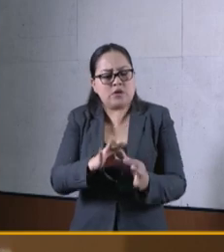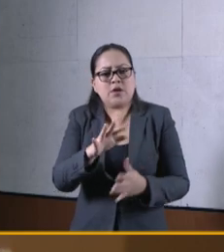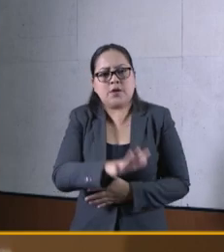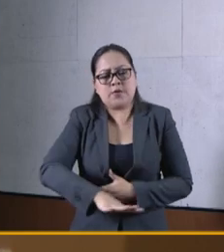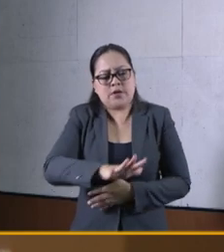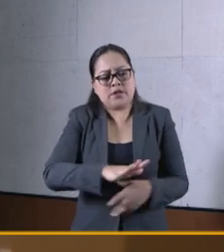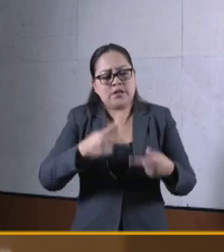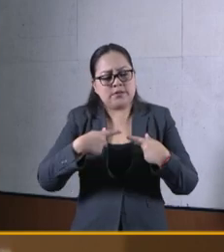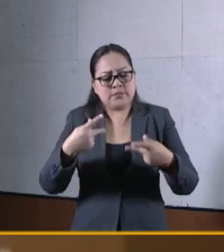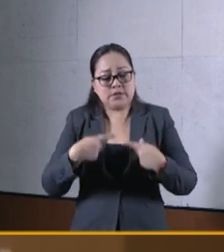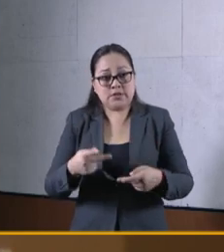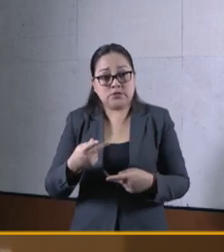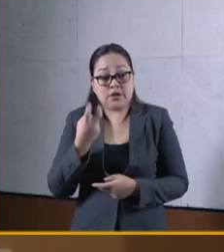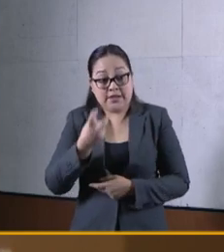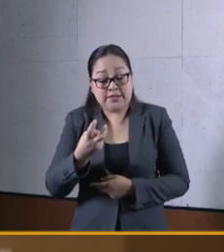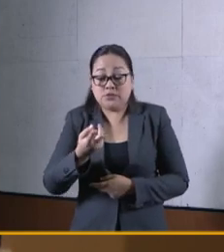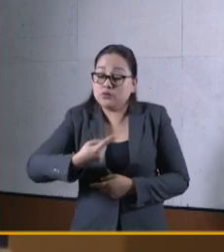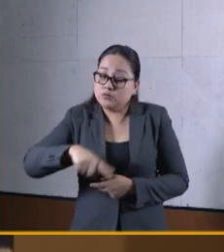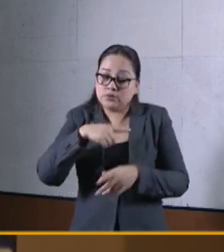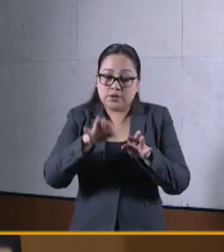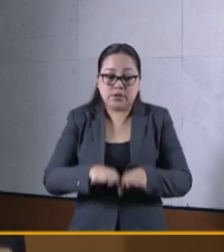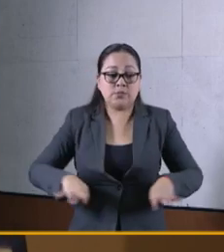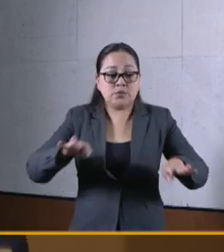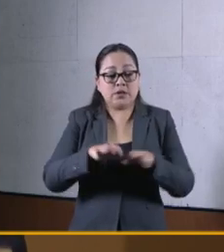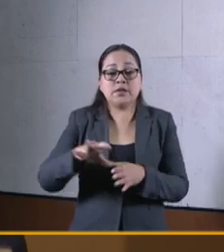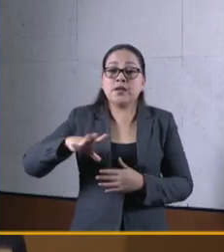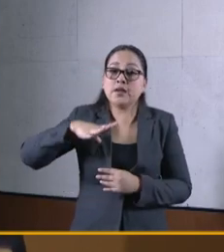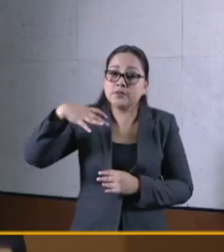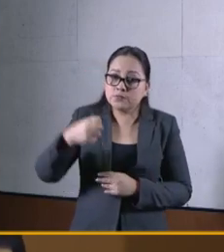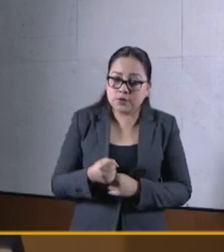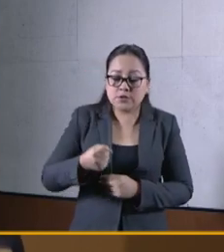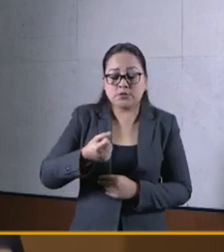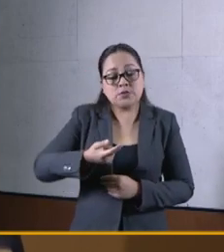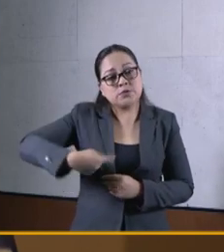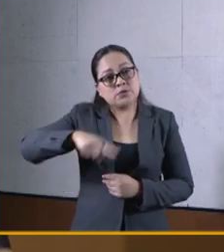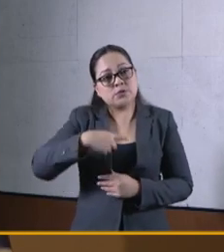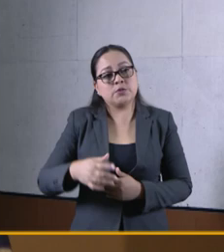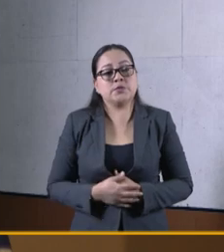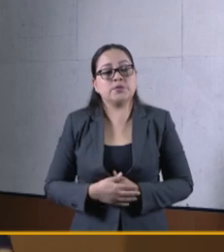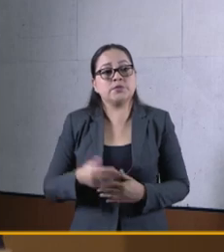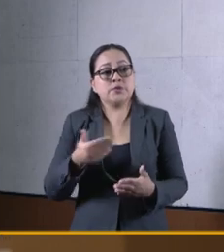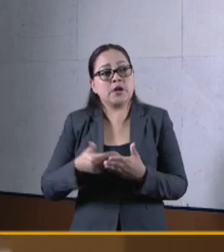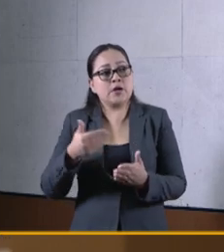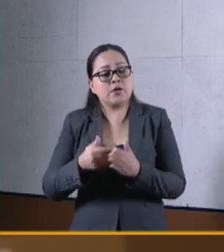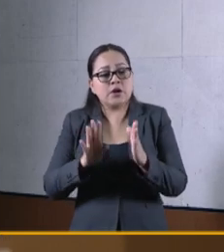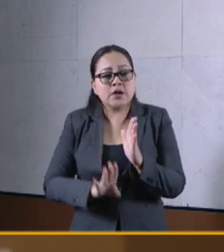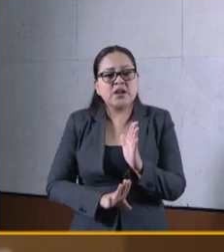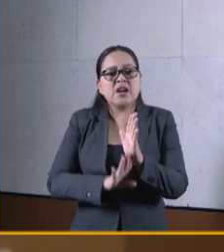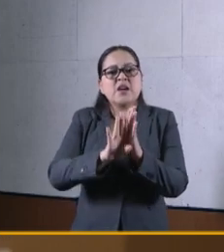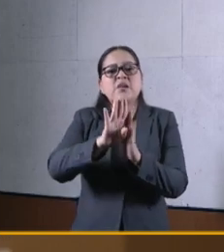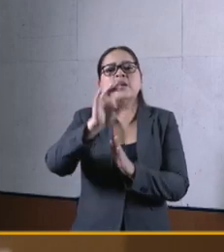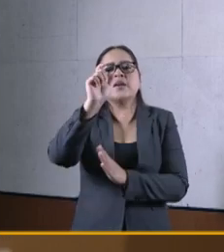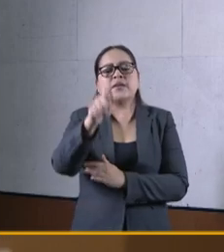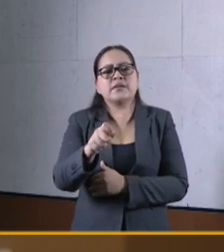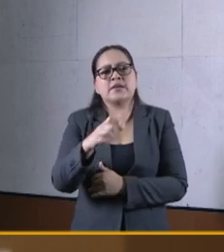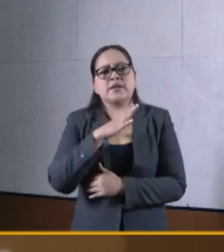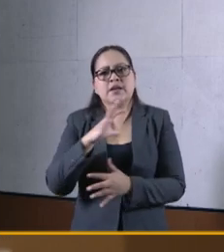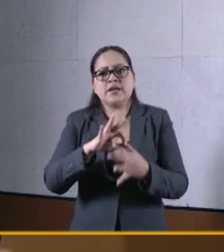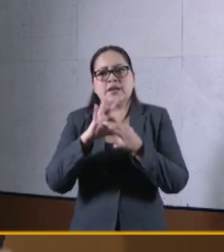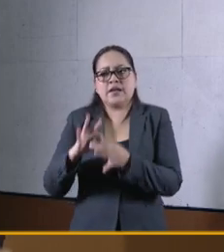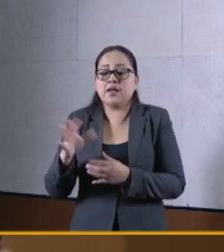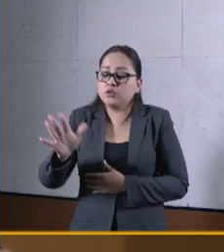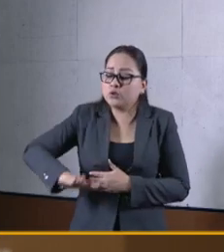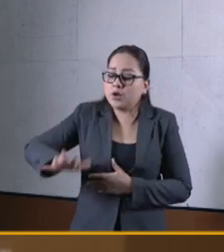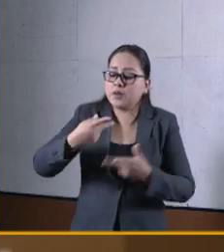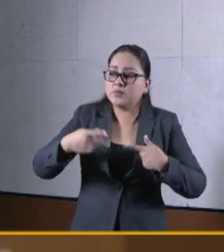requiere de nuestro esfuerzo este crecimiento que tenemos a es el producto de la diversidad de oferta